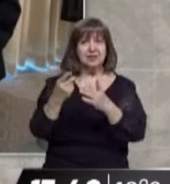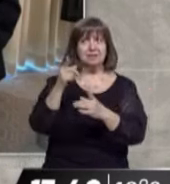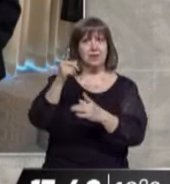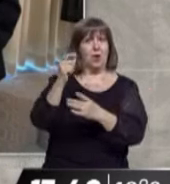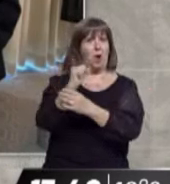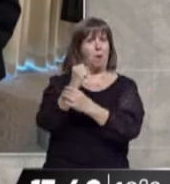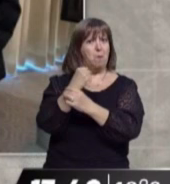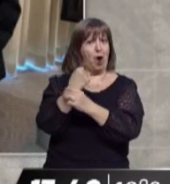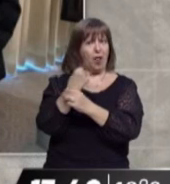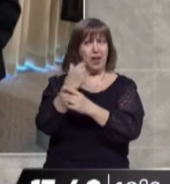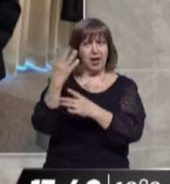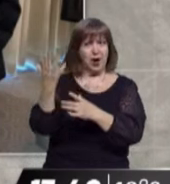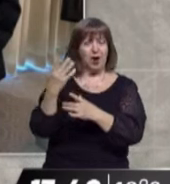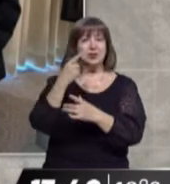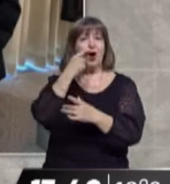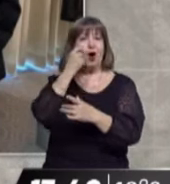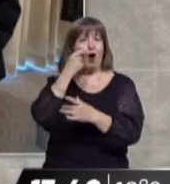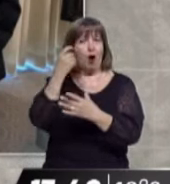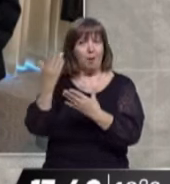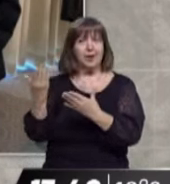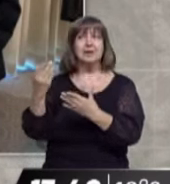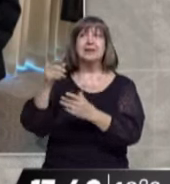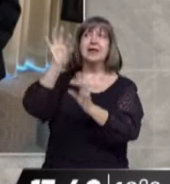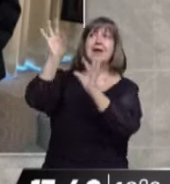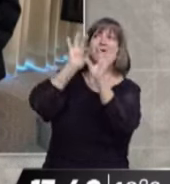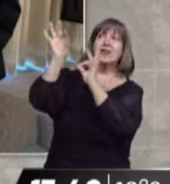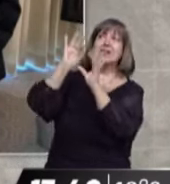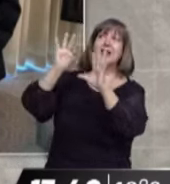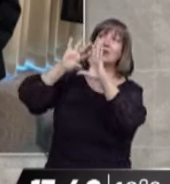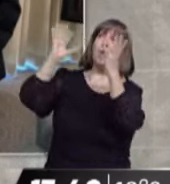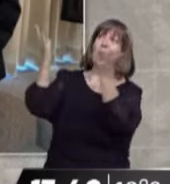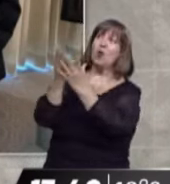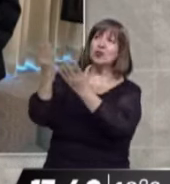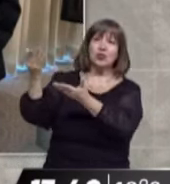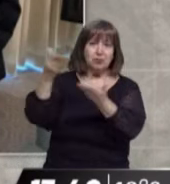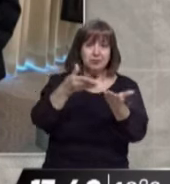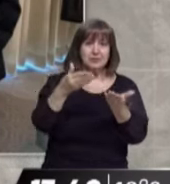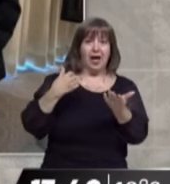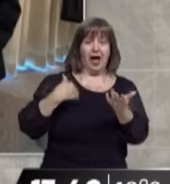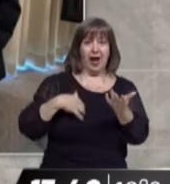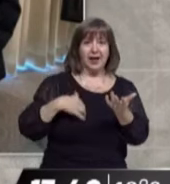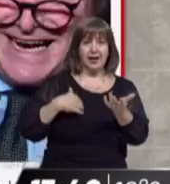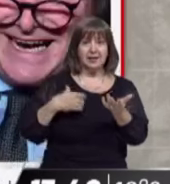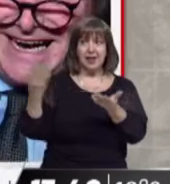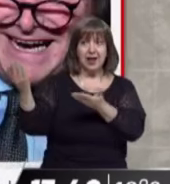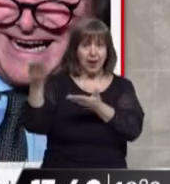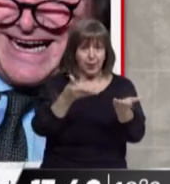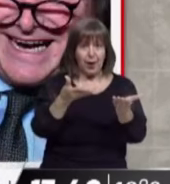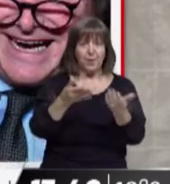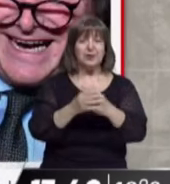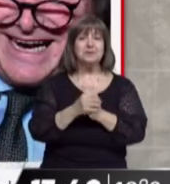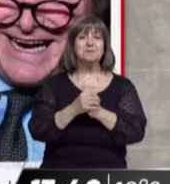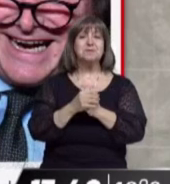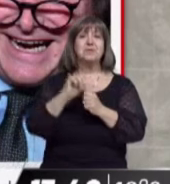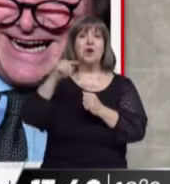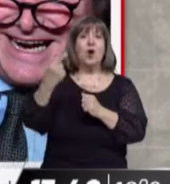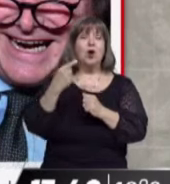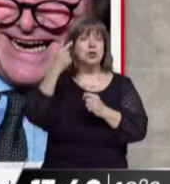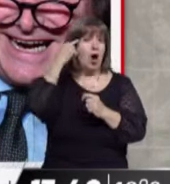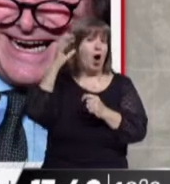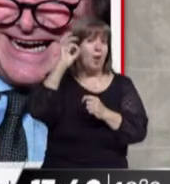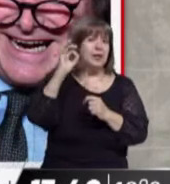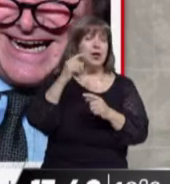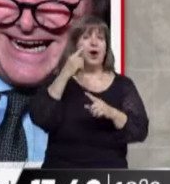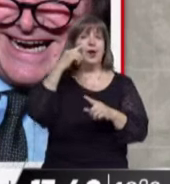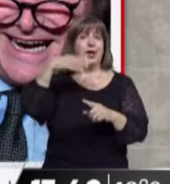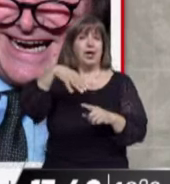mundo invitando a invertir en la República Argentina. Tenemos repercusiones y lo compartimos con ustedes de esta manera.